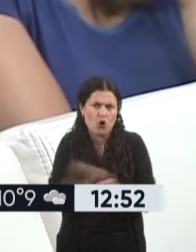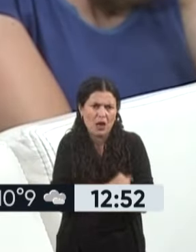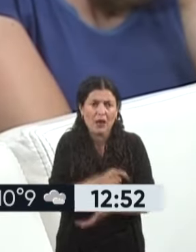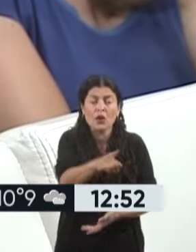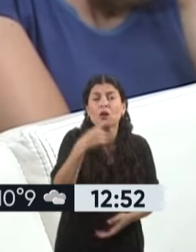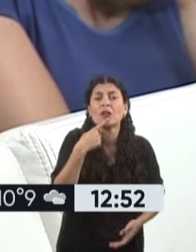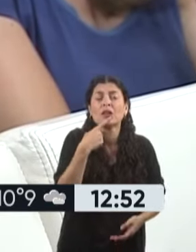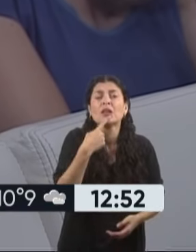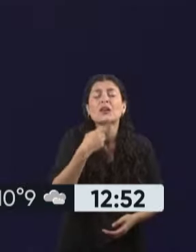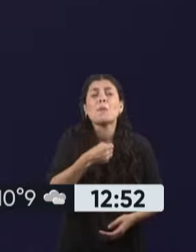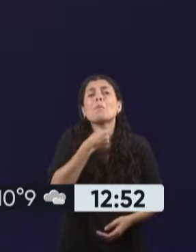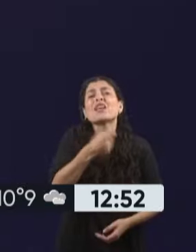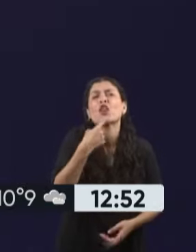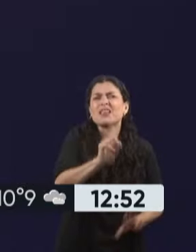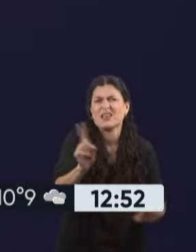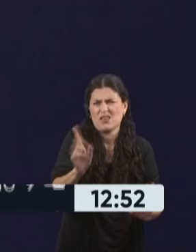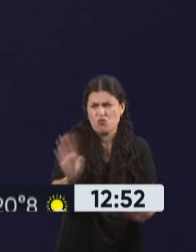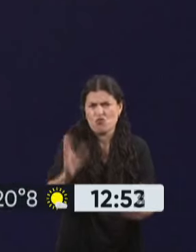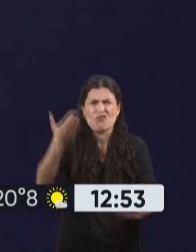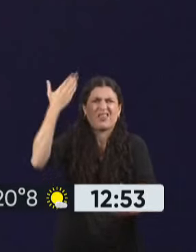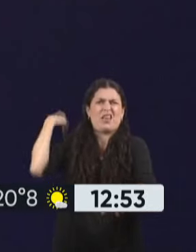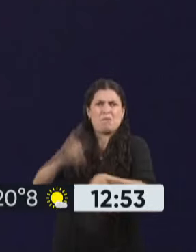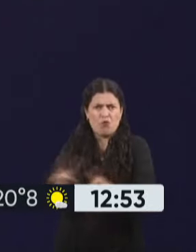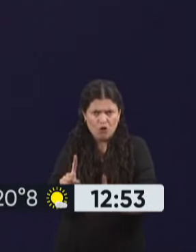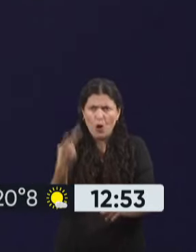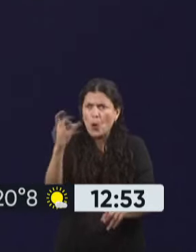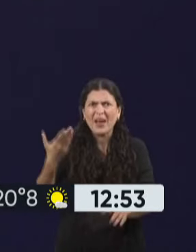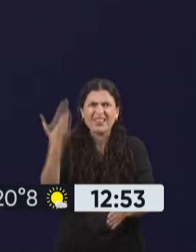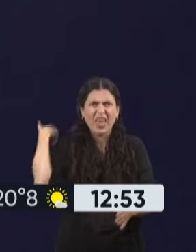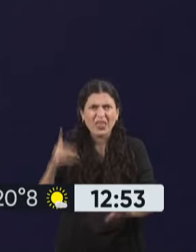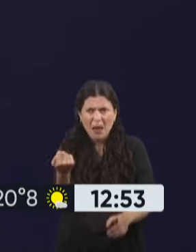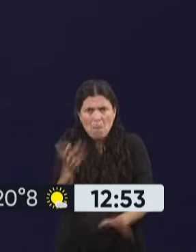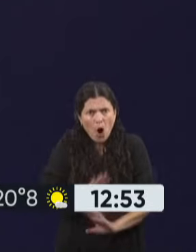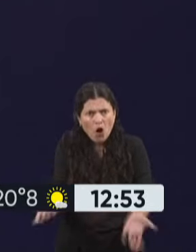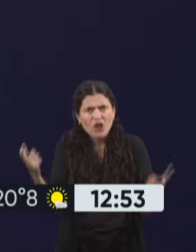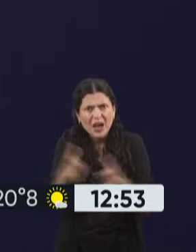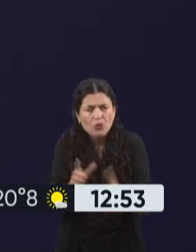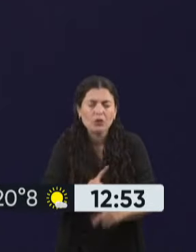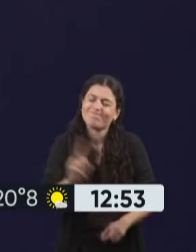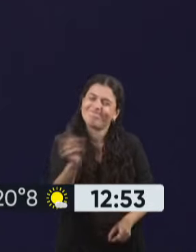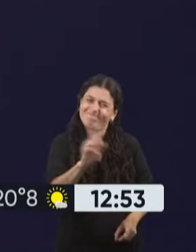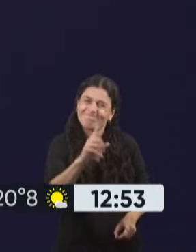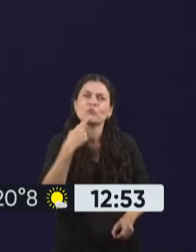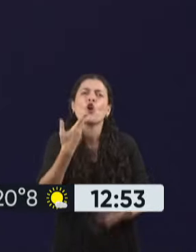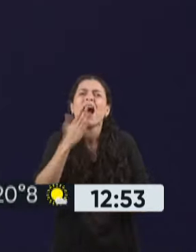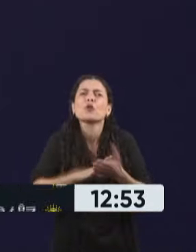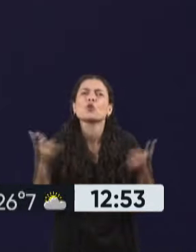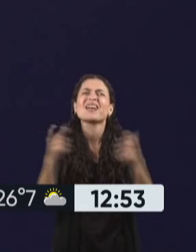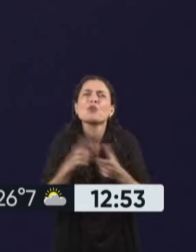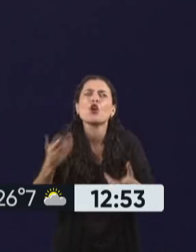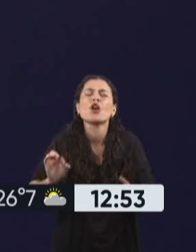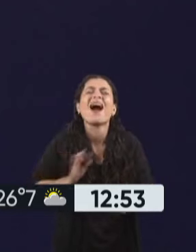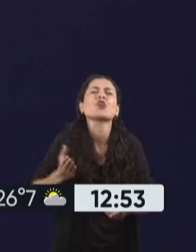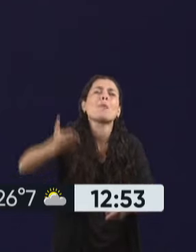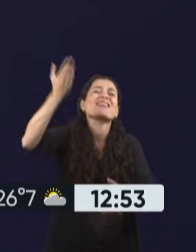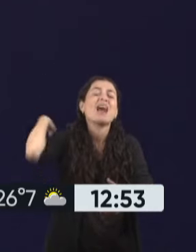fue hace 20 días. No, yo me refiero a la de octubre. En la de acá no estuve, tendrías que estar mejor informado. En la de acá no estuve. Ok. Te pasaron mal el